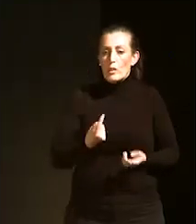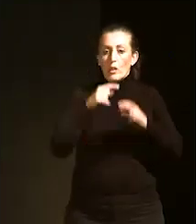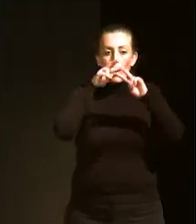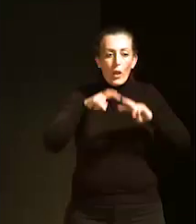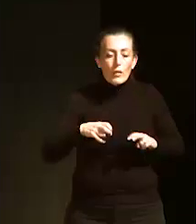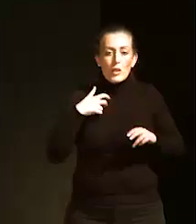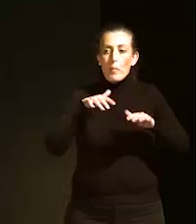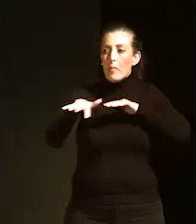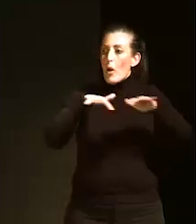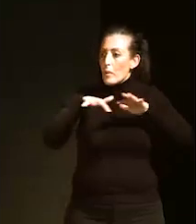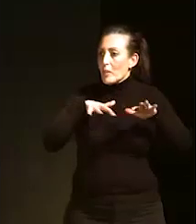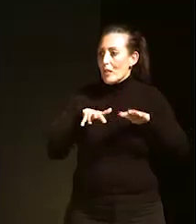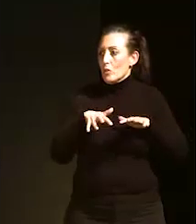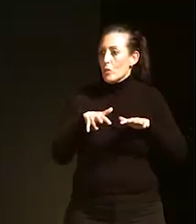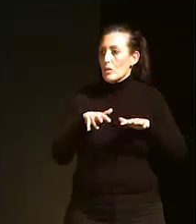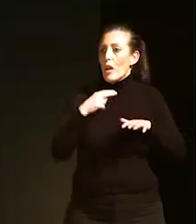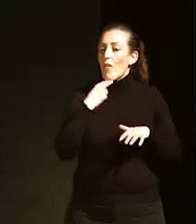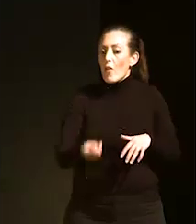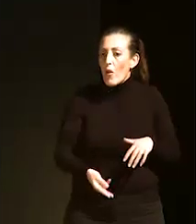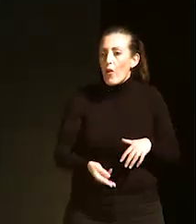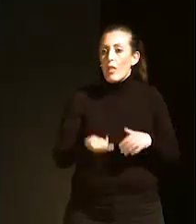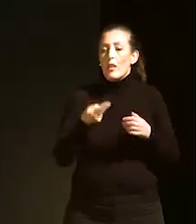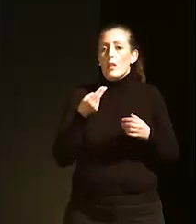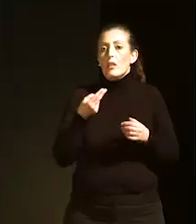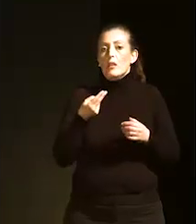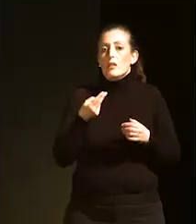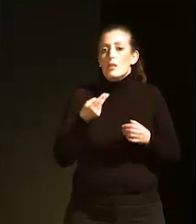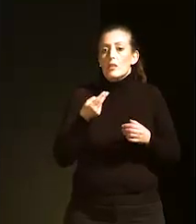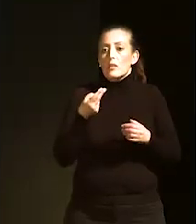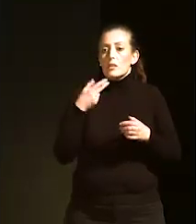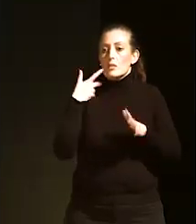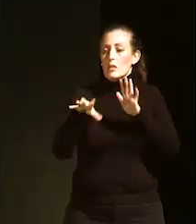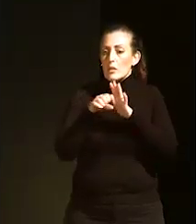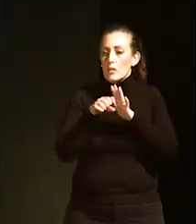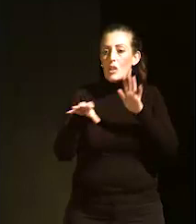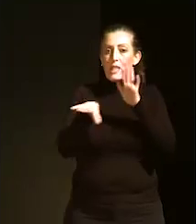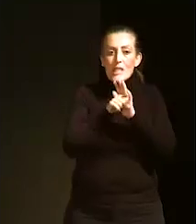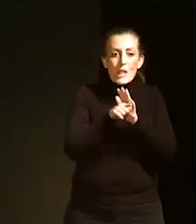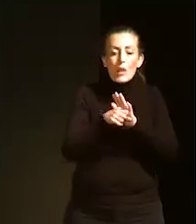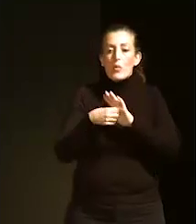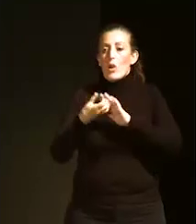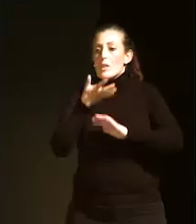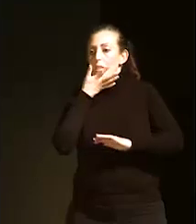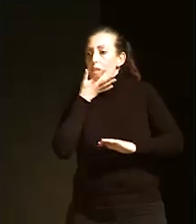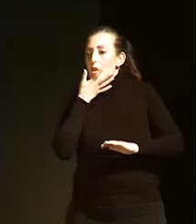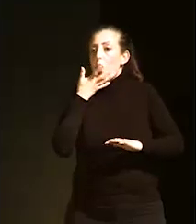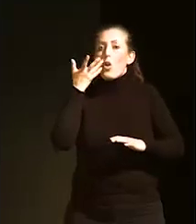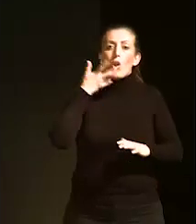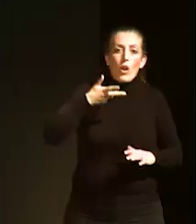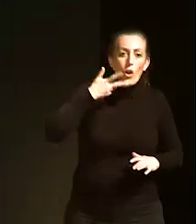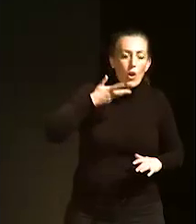investigación del movimiento de la voz de los signos de los símbolos de los colores